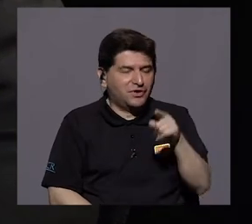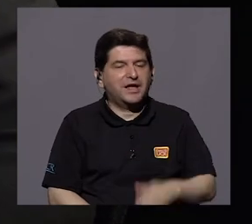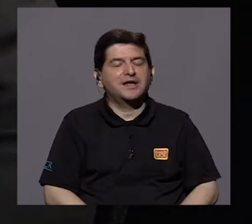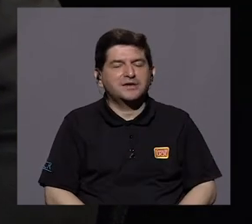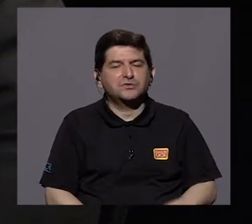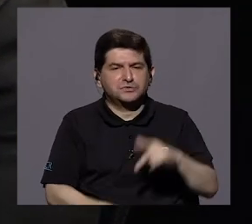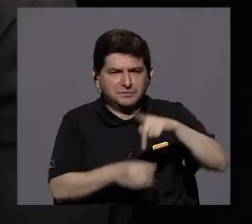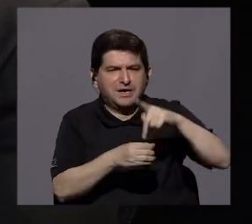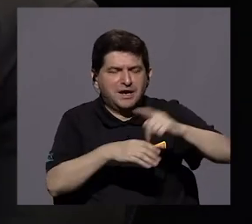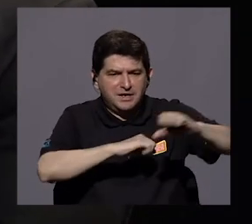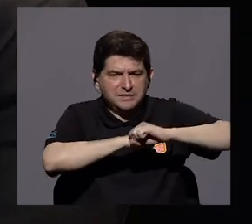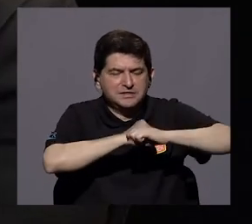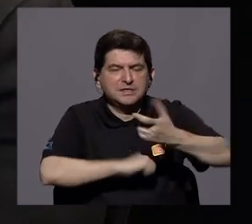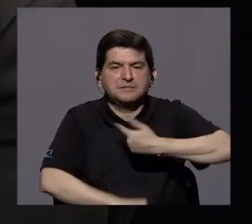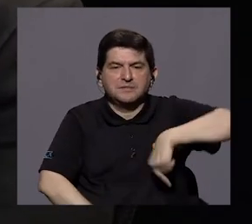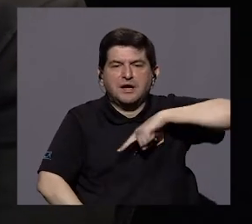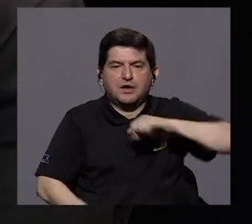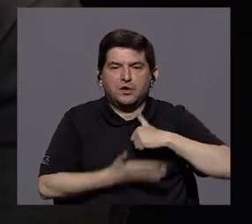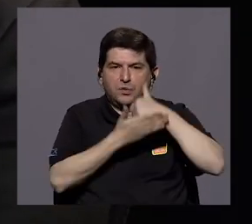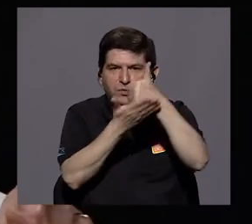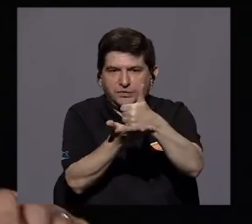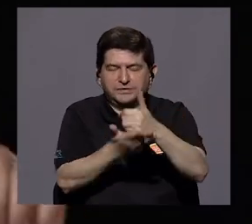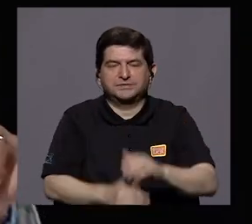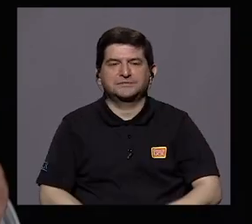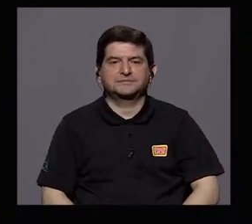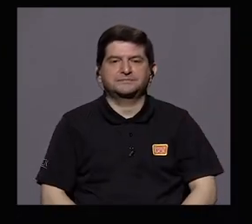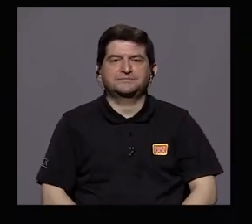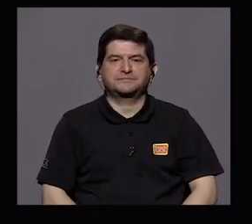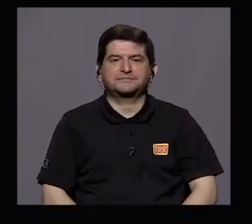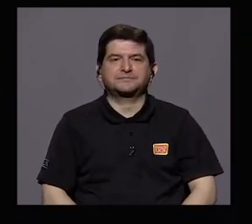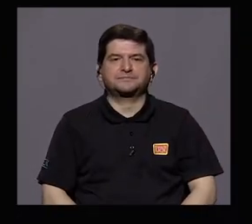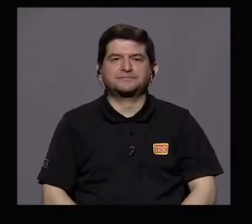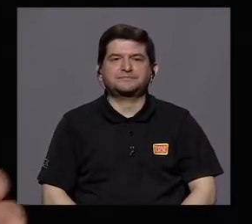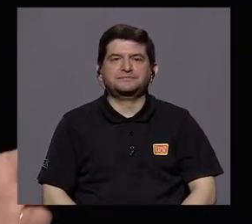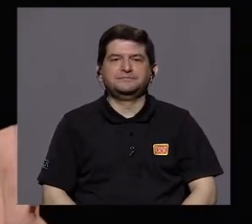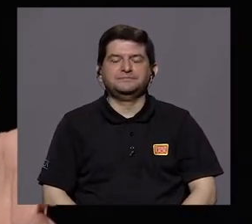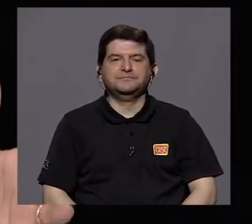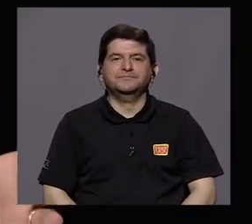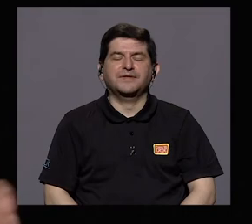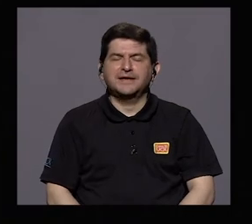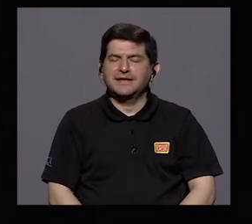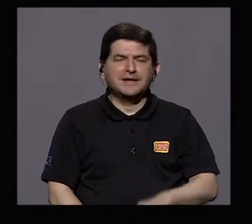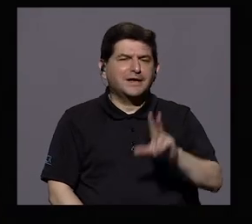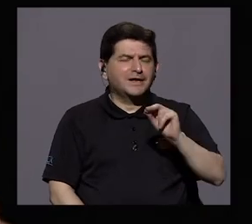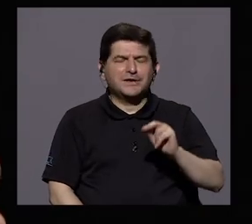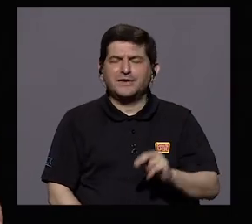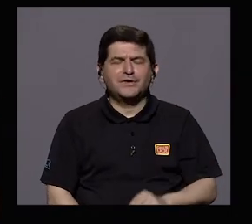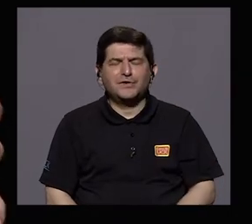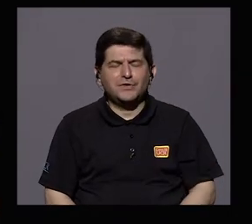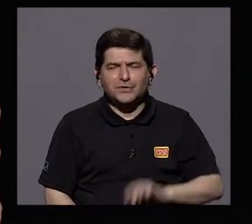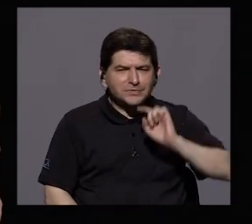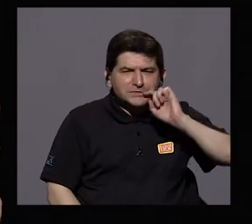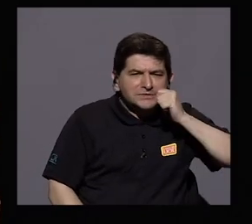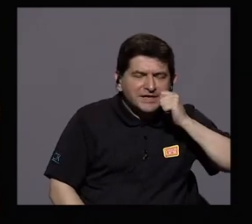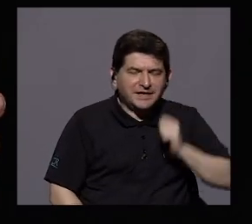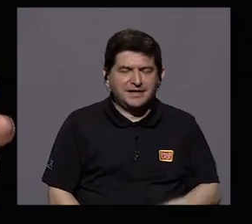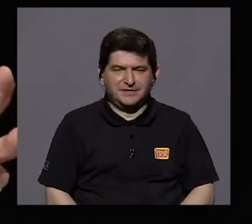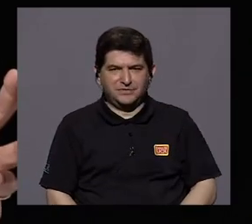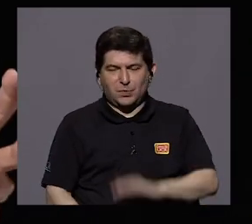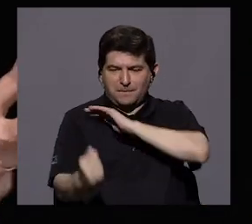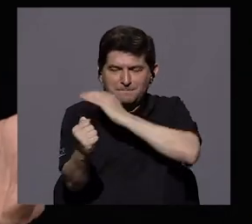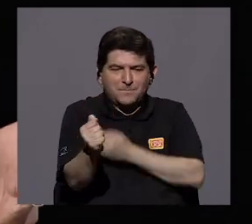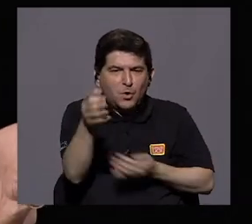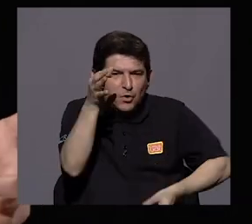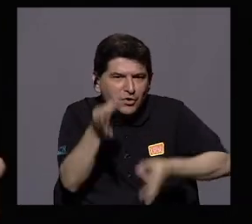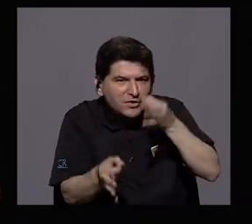esas campañas, sí, lo entiendo, con la ayuda nuestra al respecto. Don Román, para nadie es un secreto que el Poder Judicial ha estado viviendo un